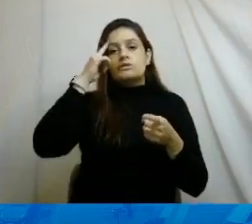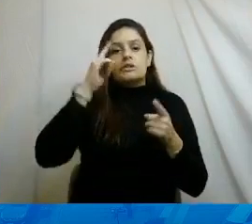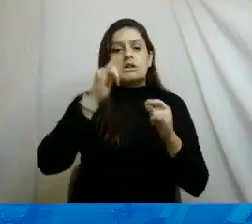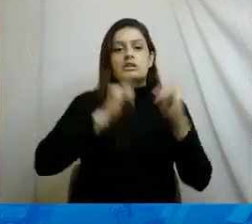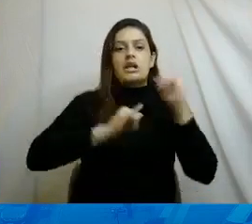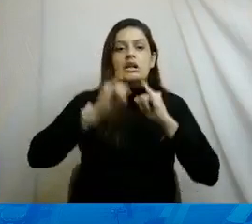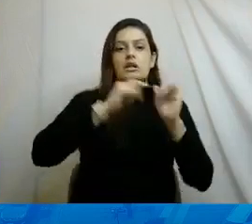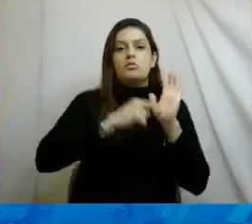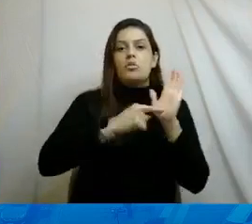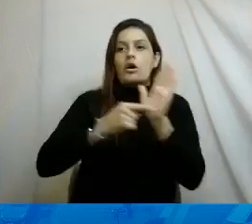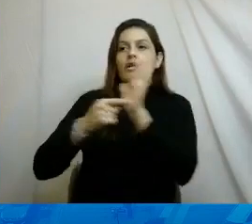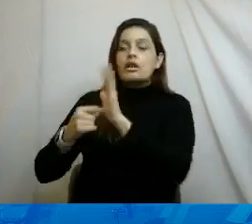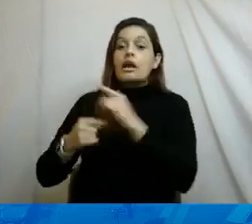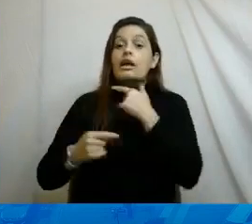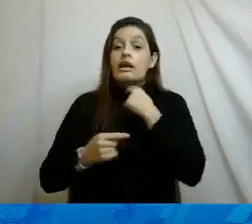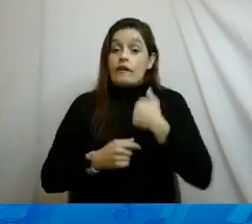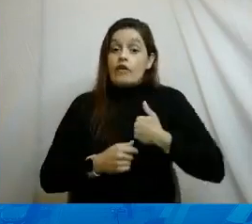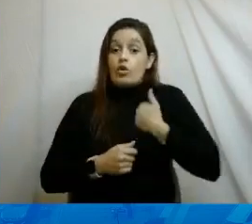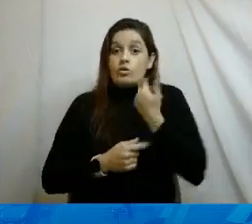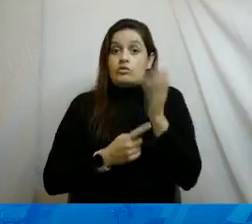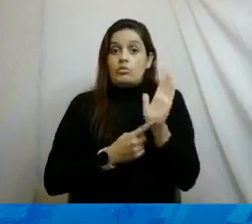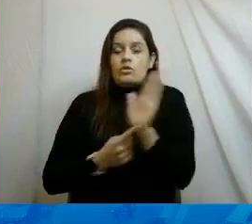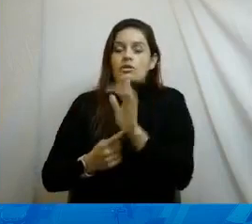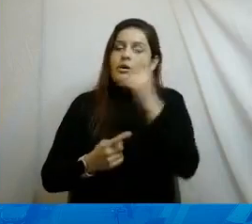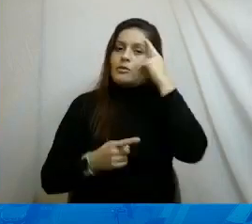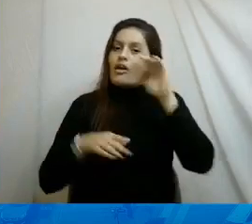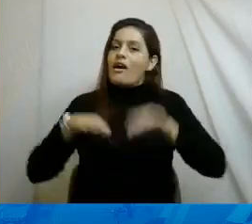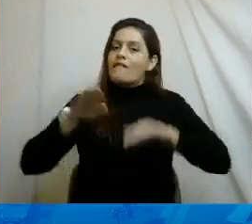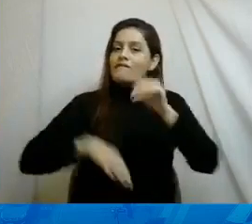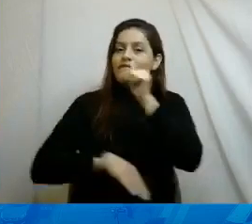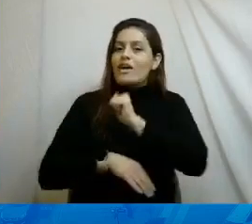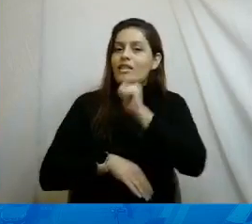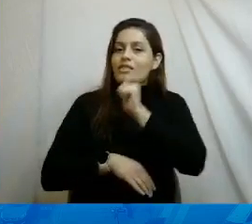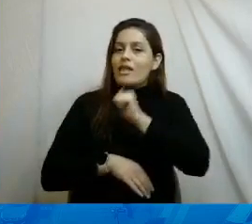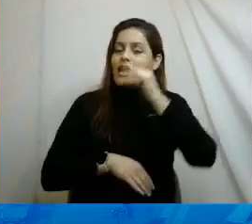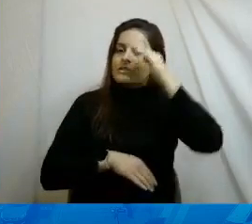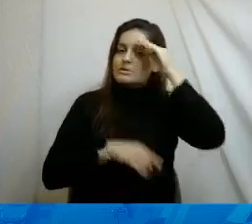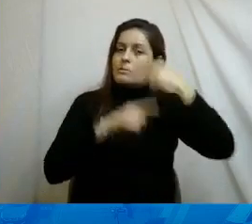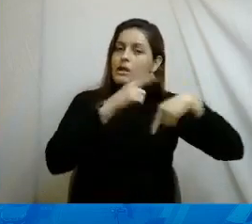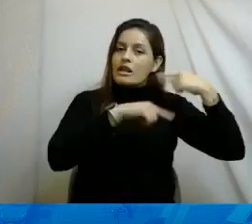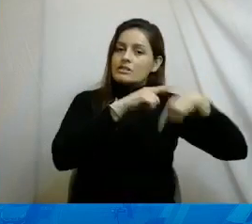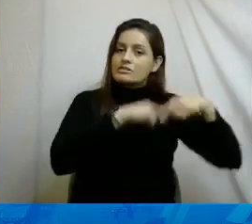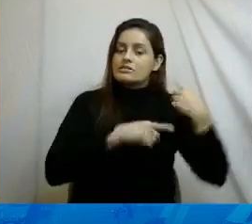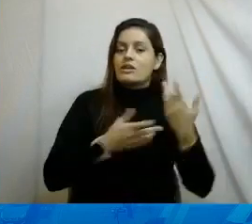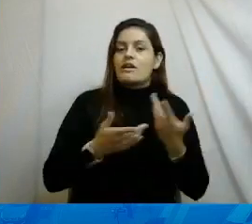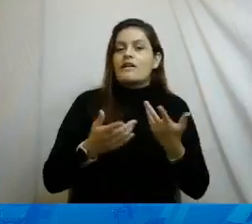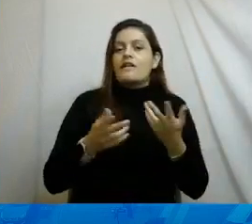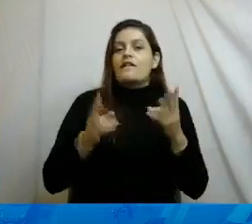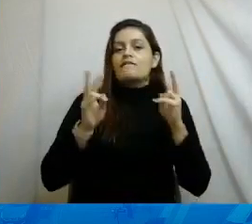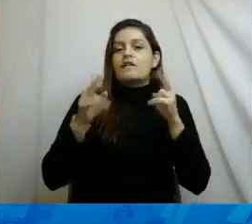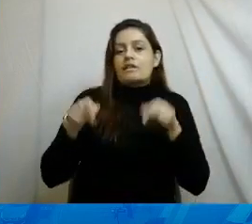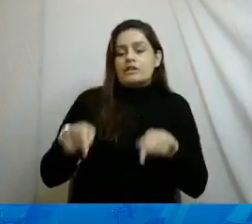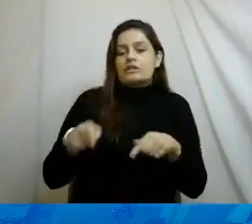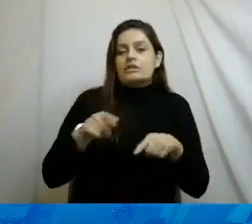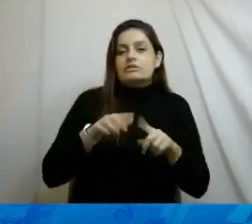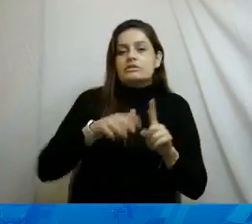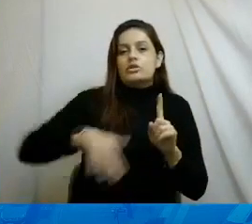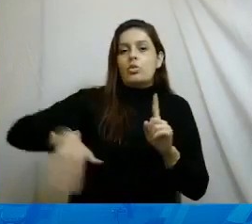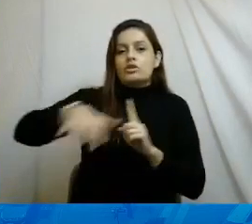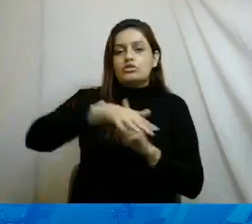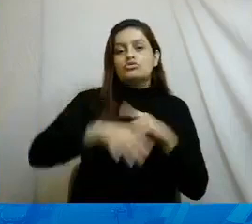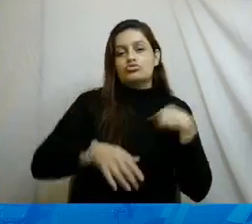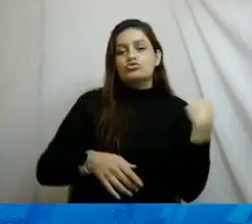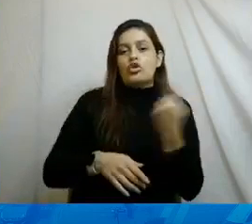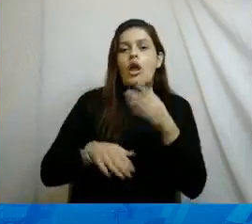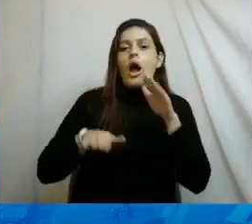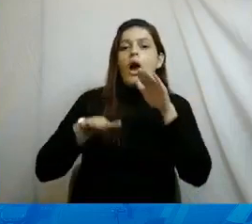lado, tenemos la voluntad de hacerlo, pero a veces nos falta experiencia, nos falta un poco vivir esta situación. Así que cuente con ese apoyo y